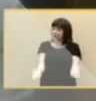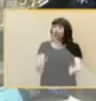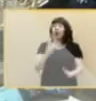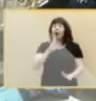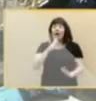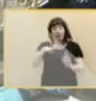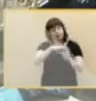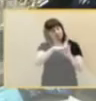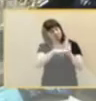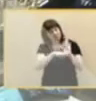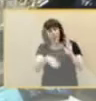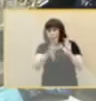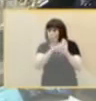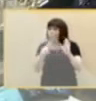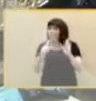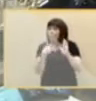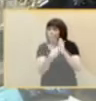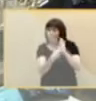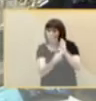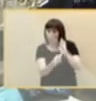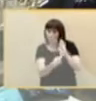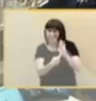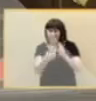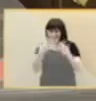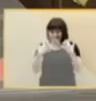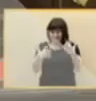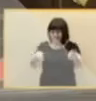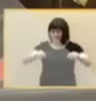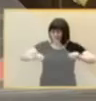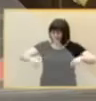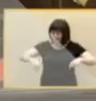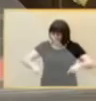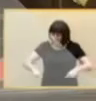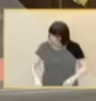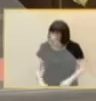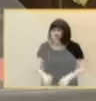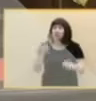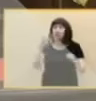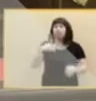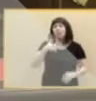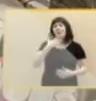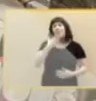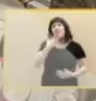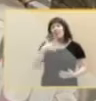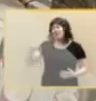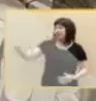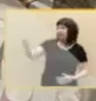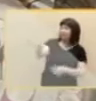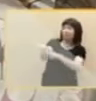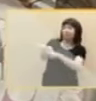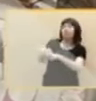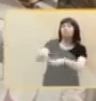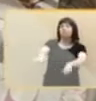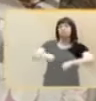constitucionales, los firmantes designamos como candidato a la presidencia del gobierno a don Pedro Sánchez Pérez